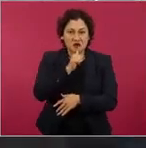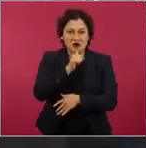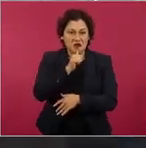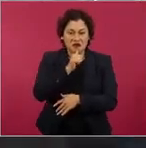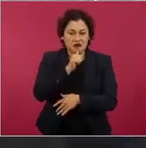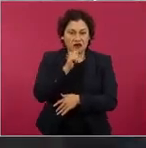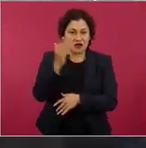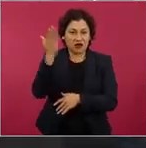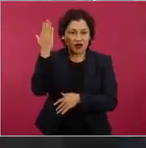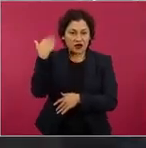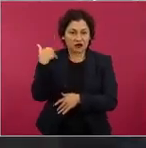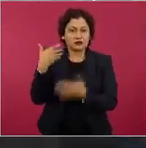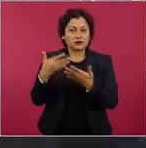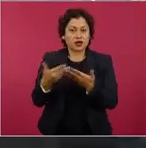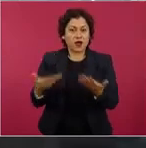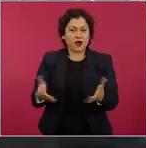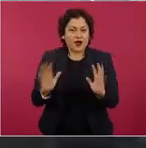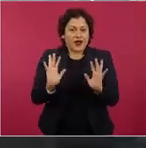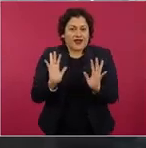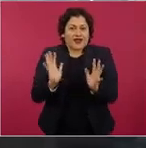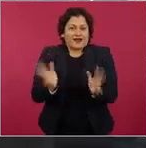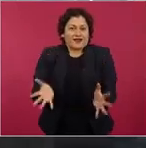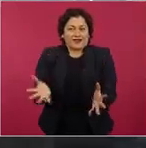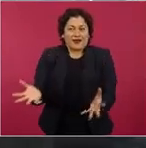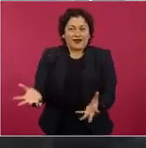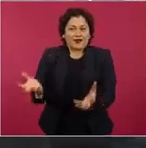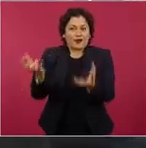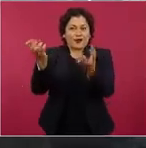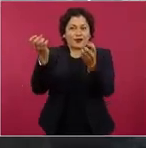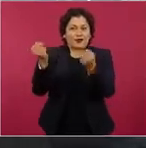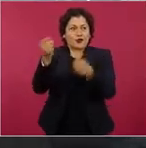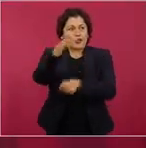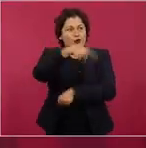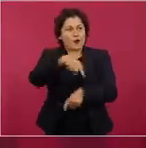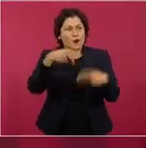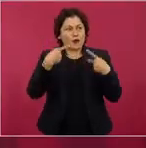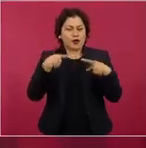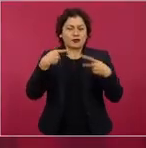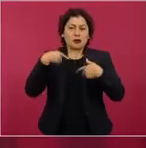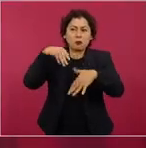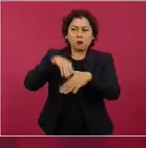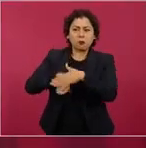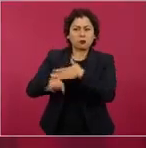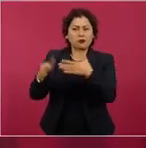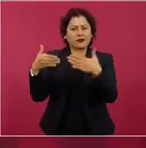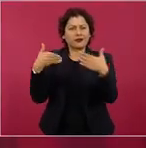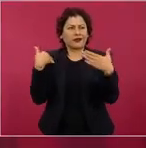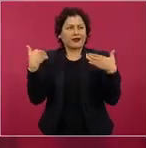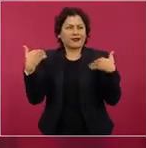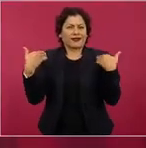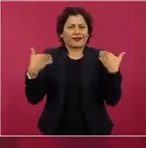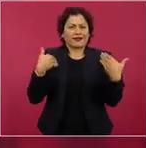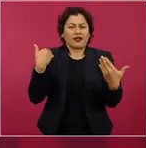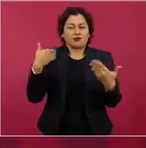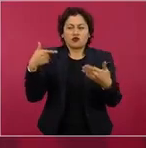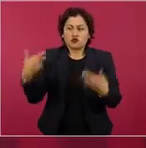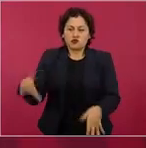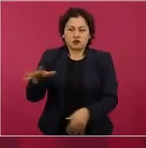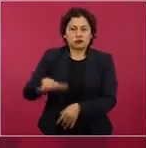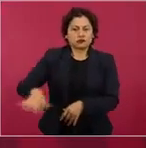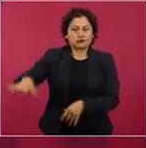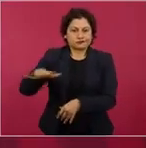Ahora van a tener ellos la posibilidad de disfrutar de todo ese espacio